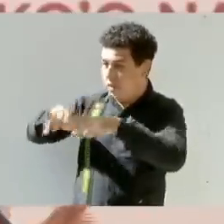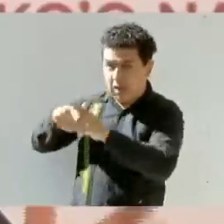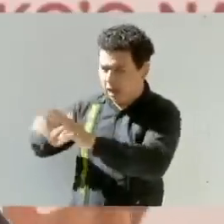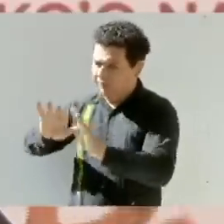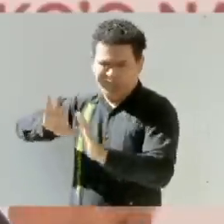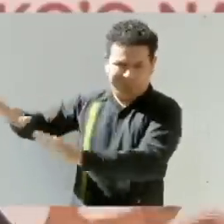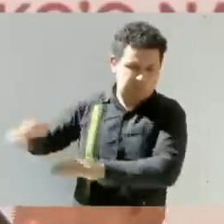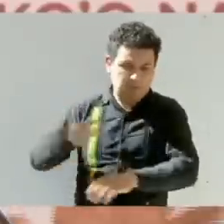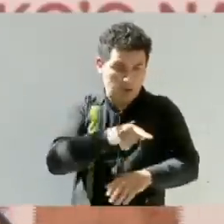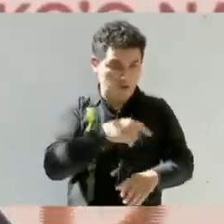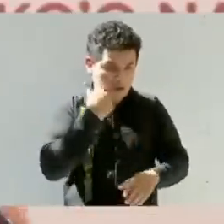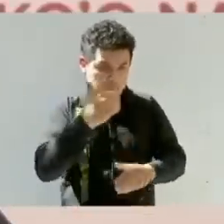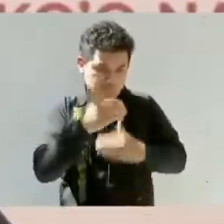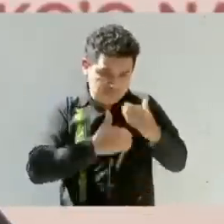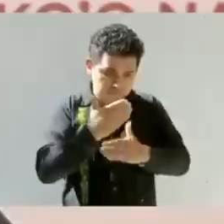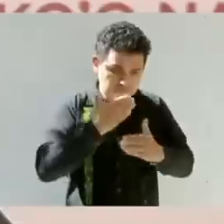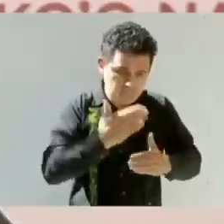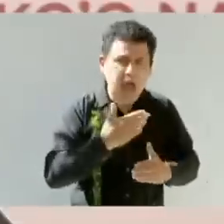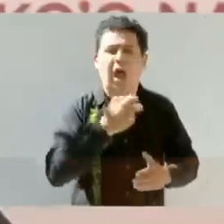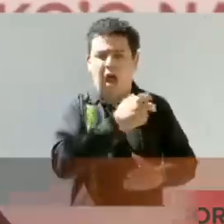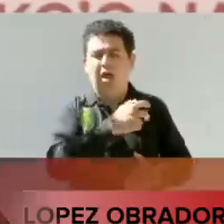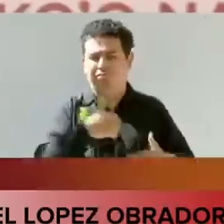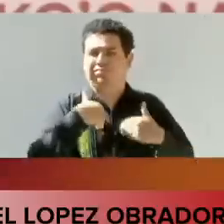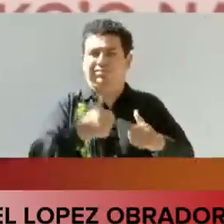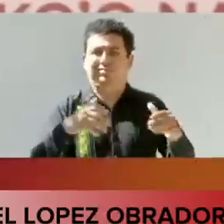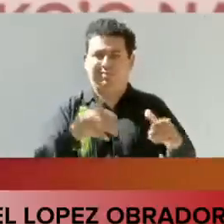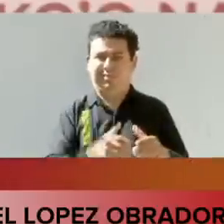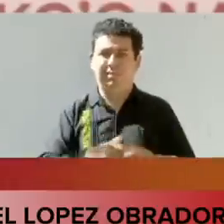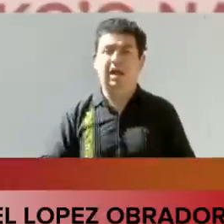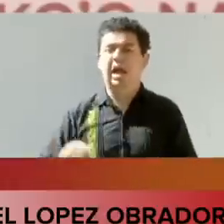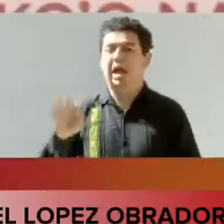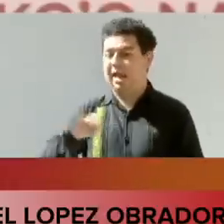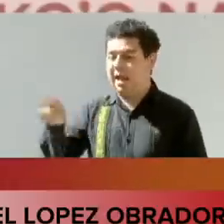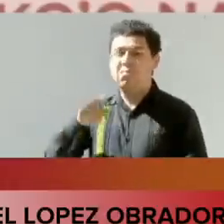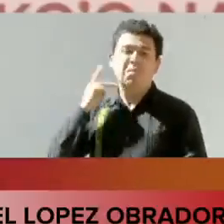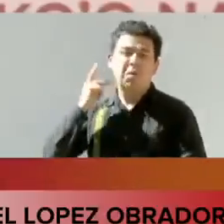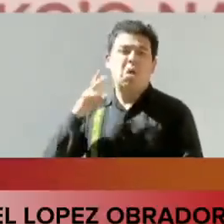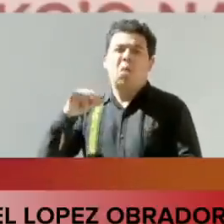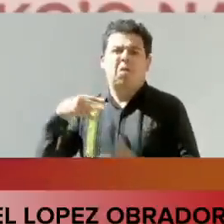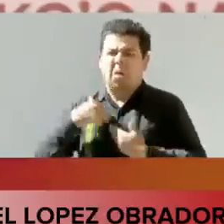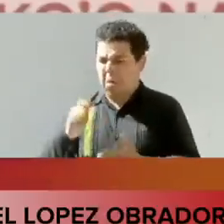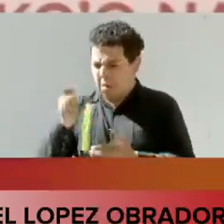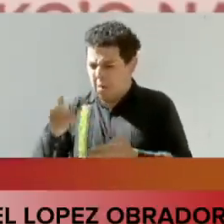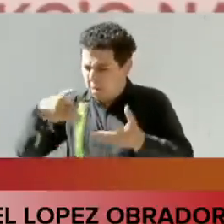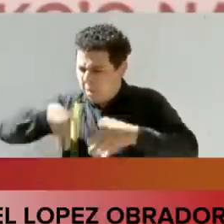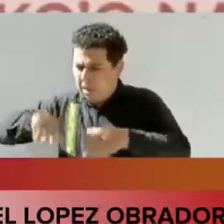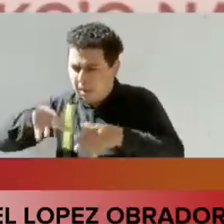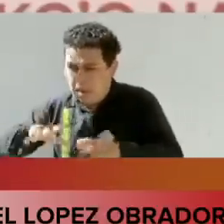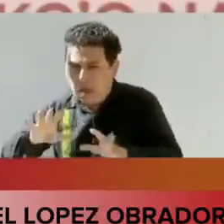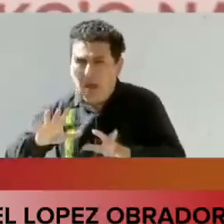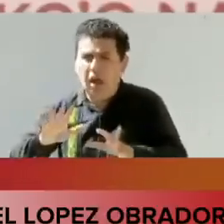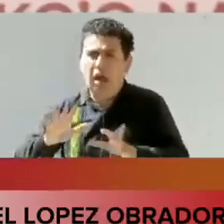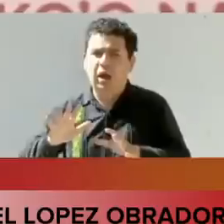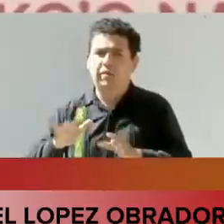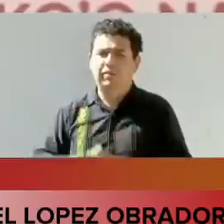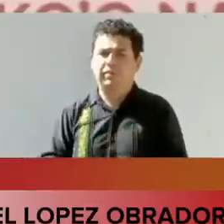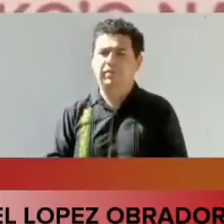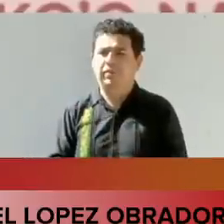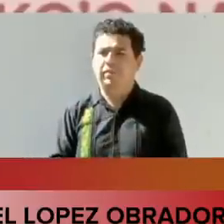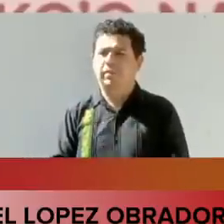No llegan a entender los conservadores que hay esta